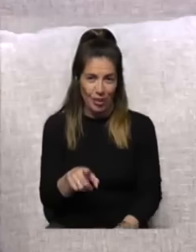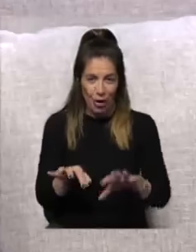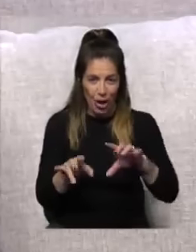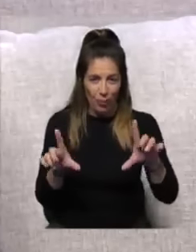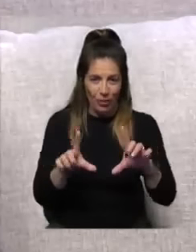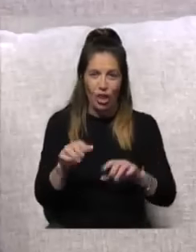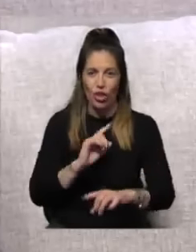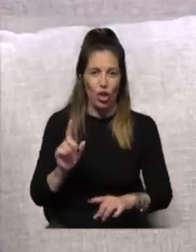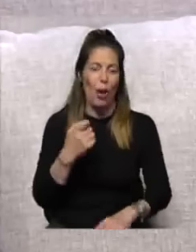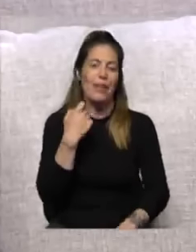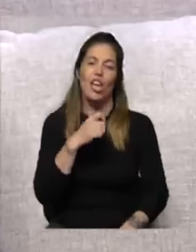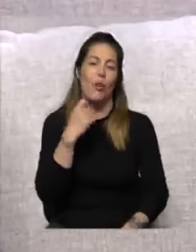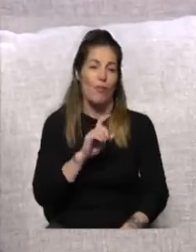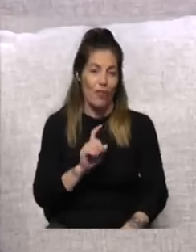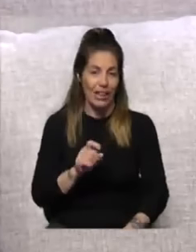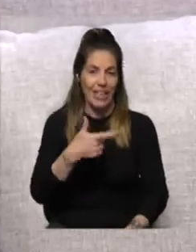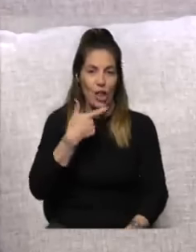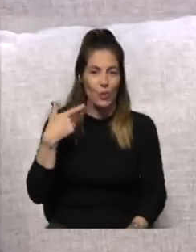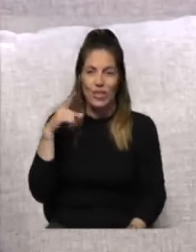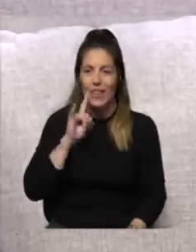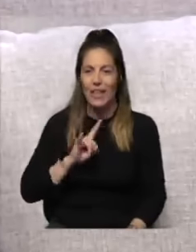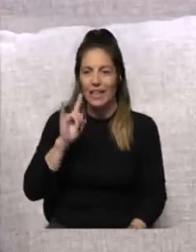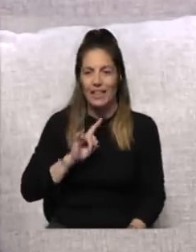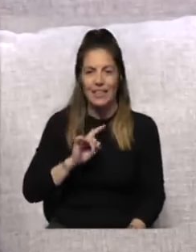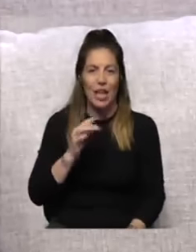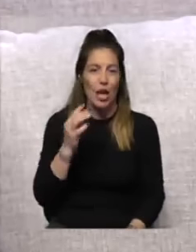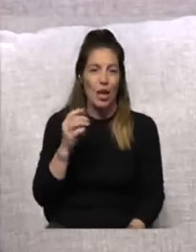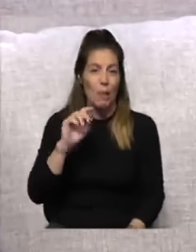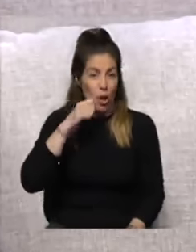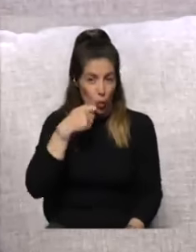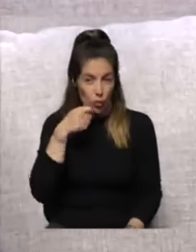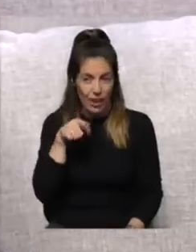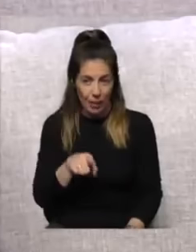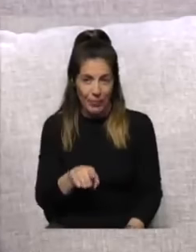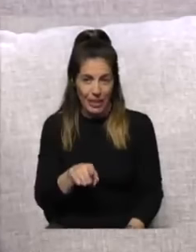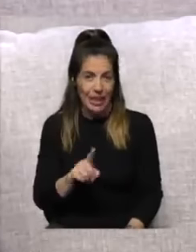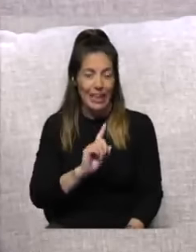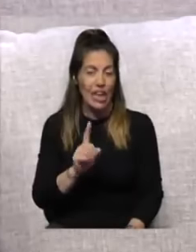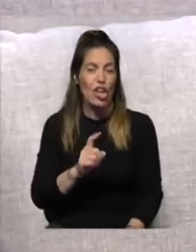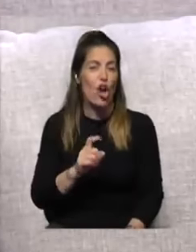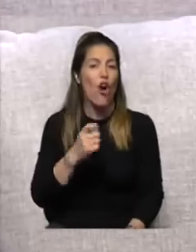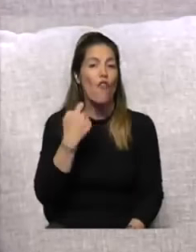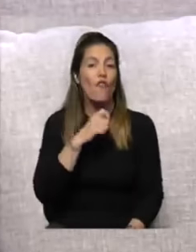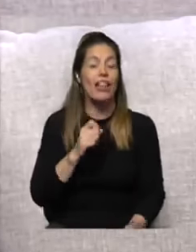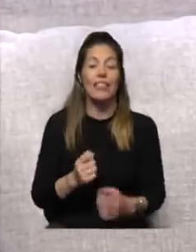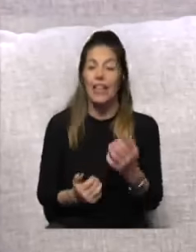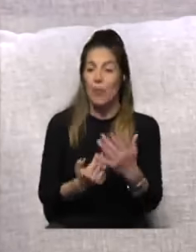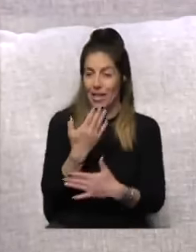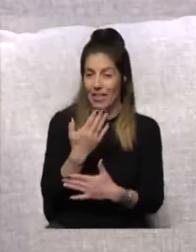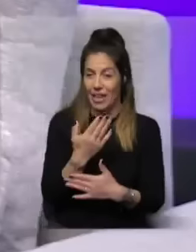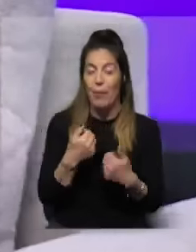A mí que no me falte el dulce de leche, me gusta el manjar, es el que me gusta a mí. Y eso, que no falte de mañana empezar el día con un...